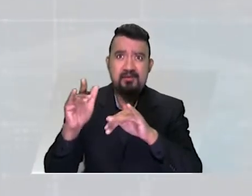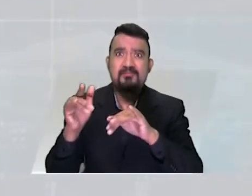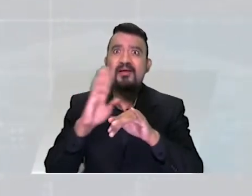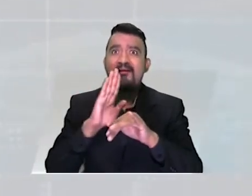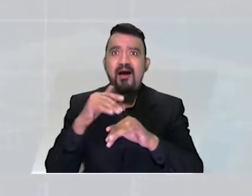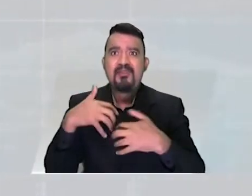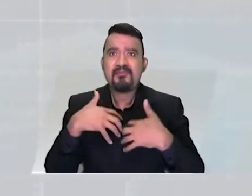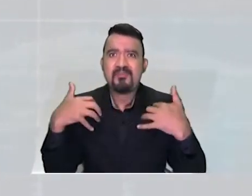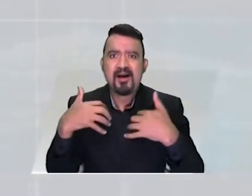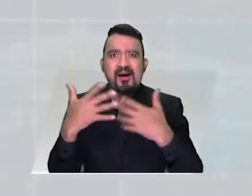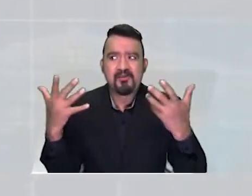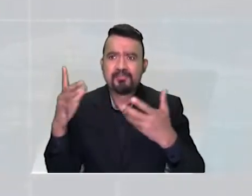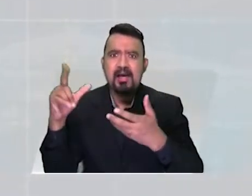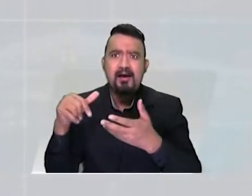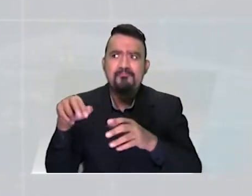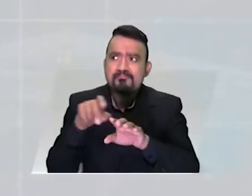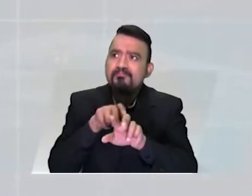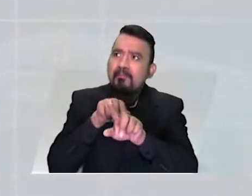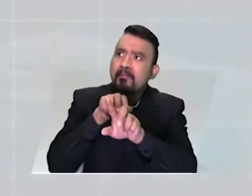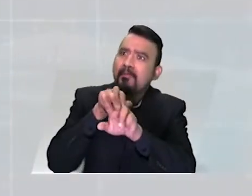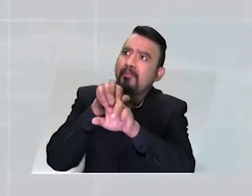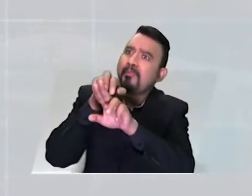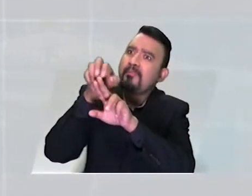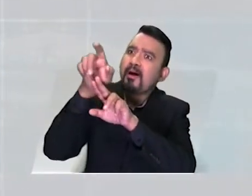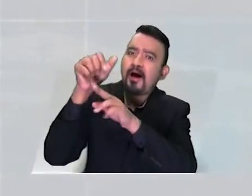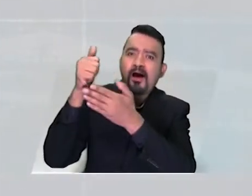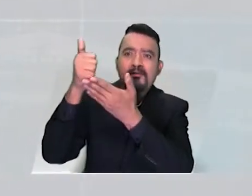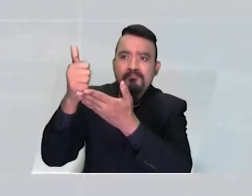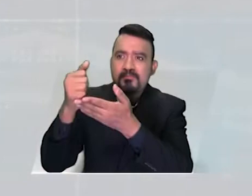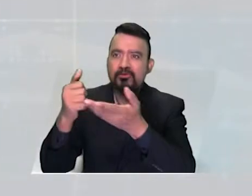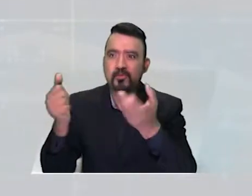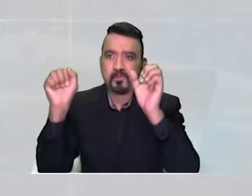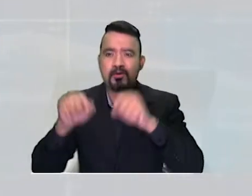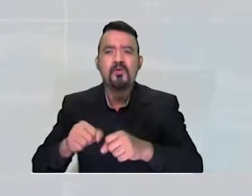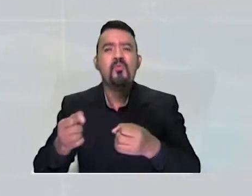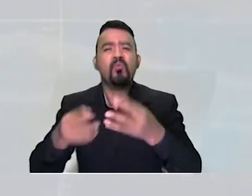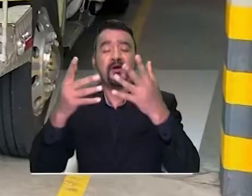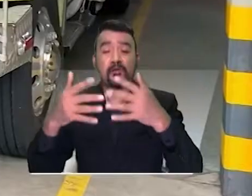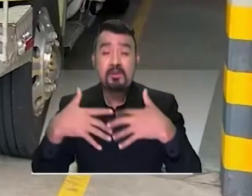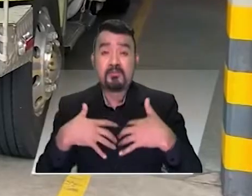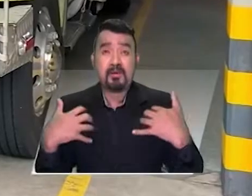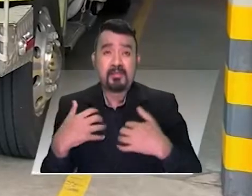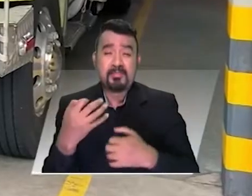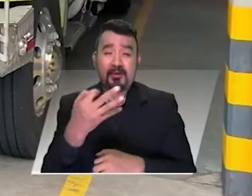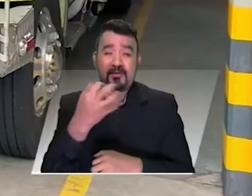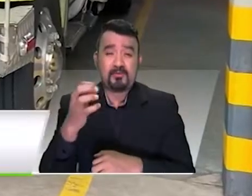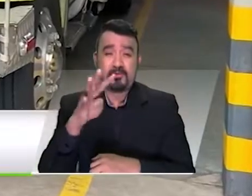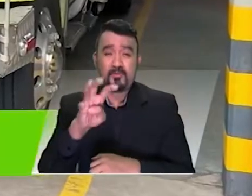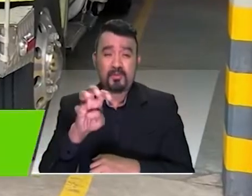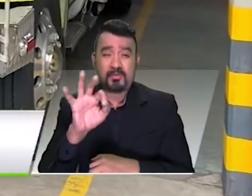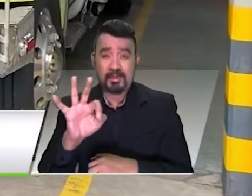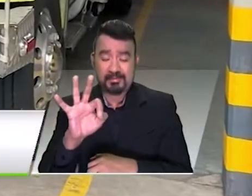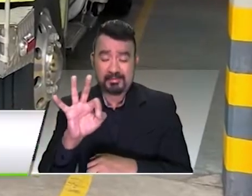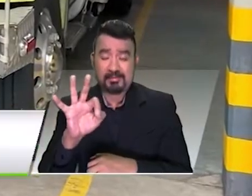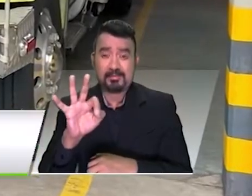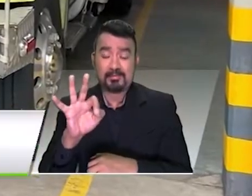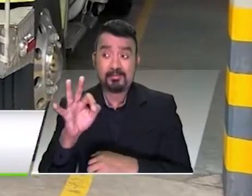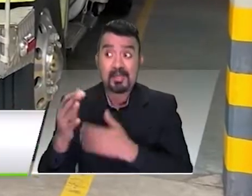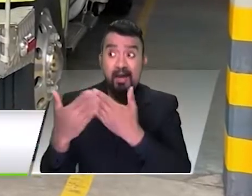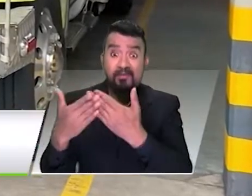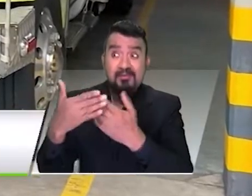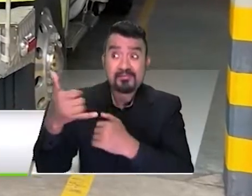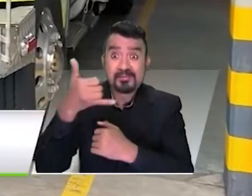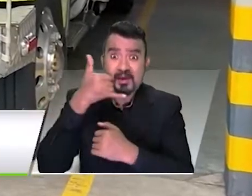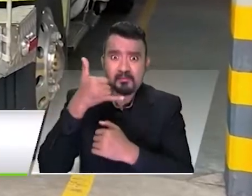atender los bomberos, que durante este año han rescatado a 393 animales. El reporte llega a la línea de emergencias